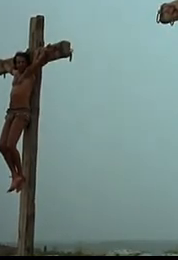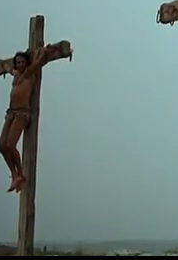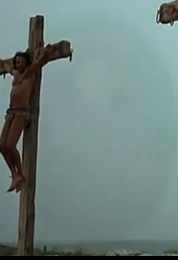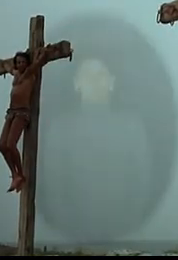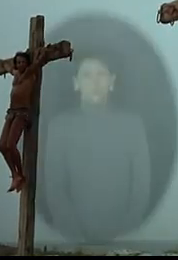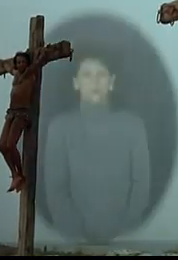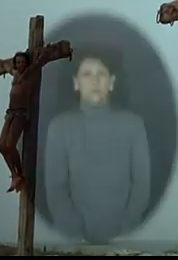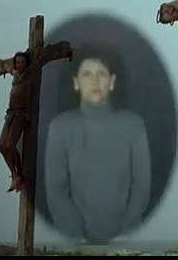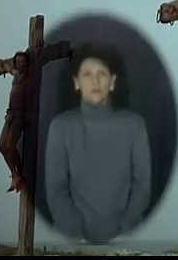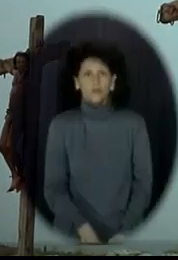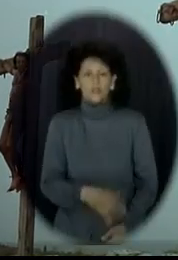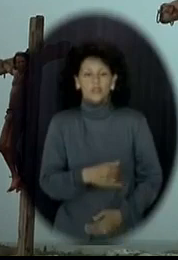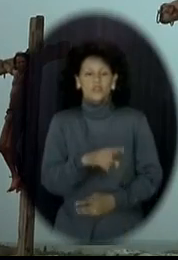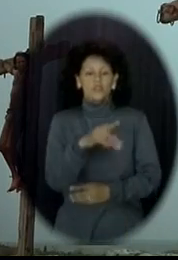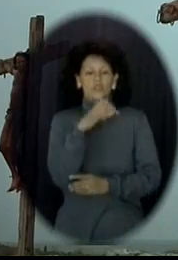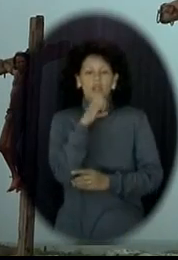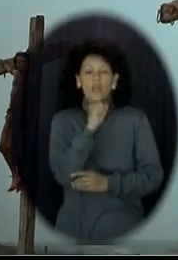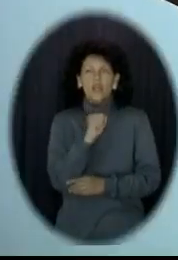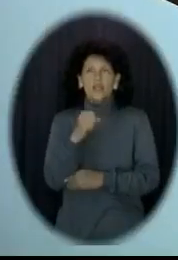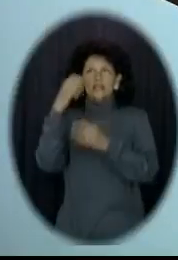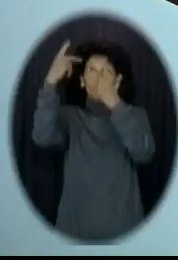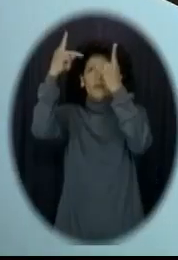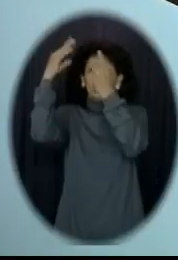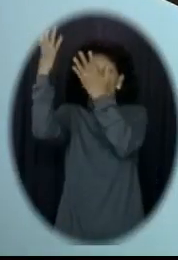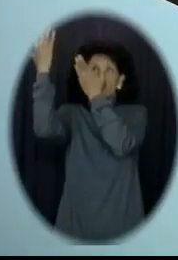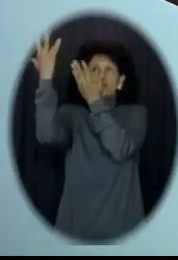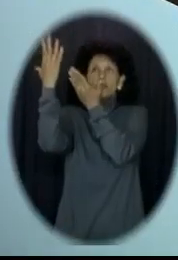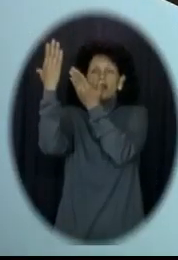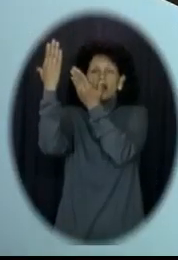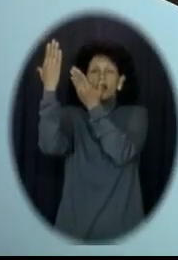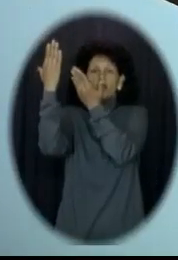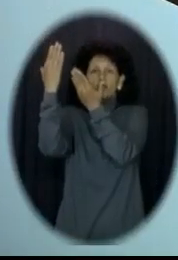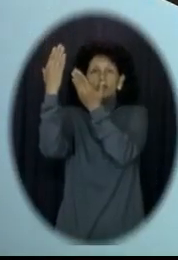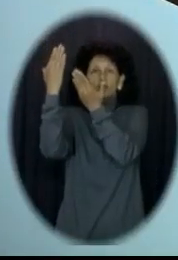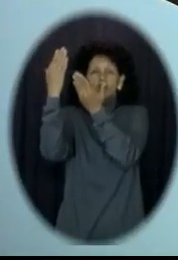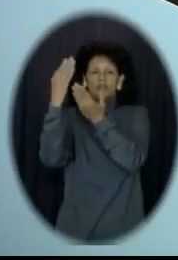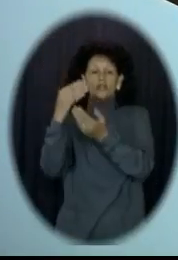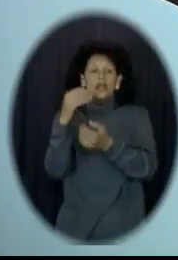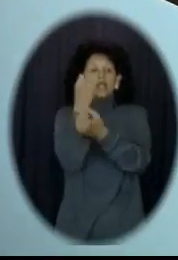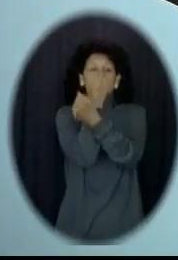Sí, tú eres el Mesías.